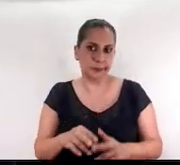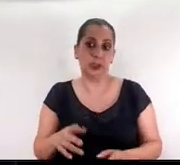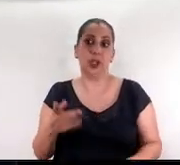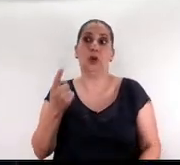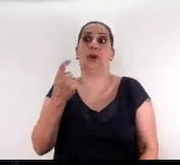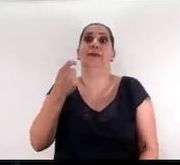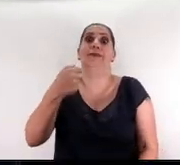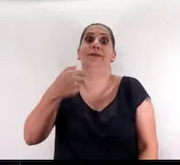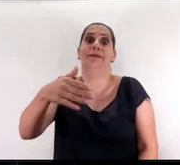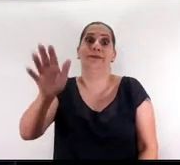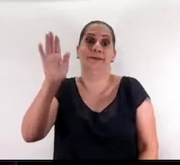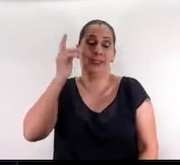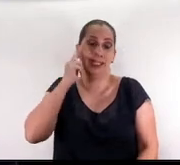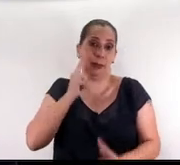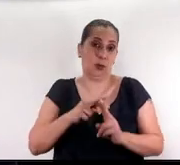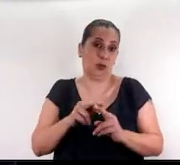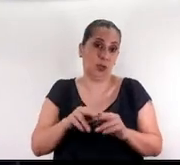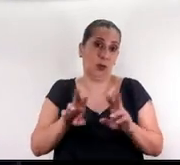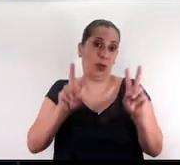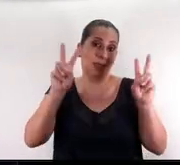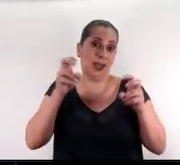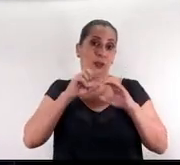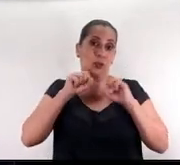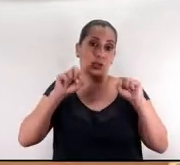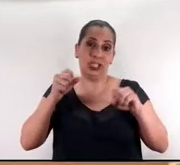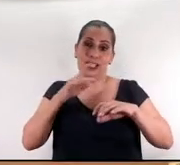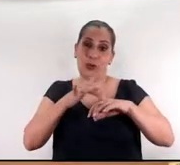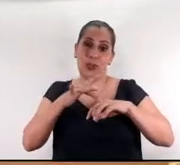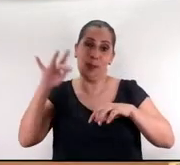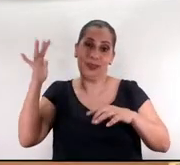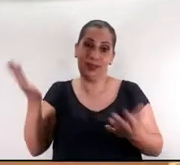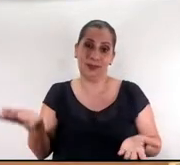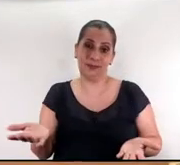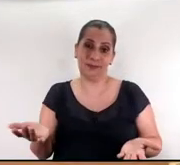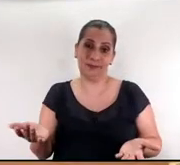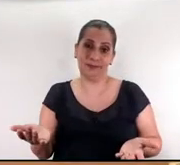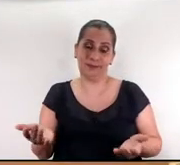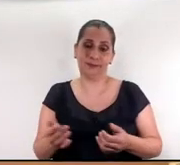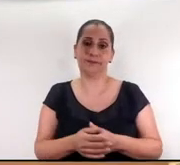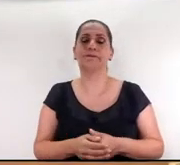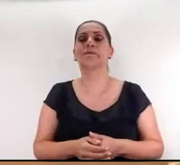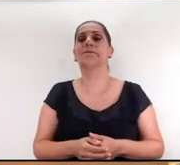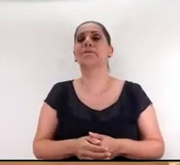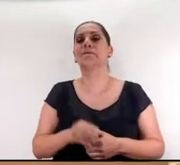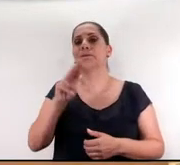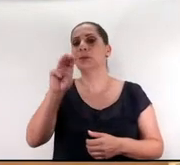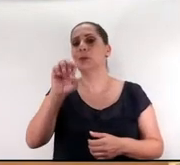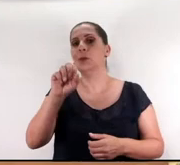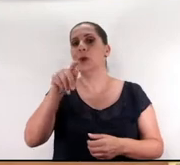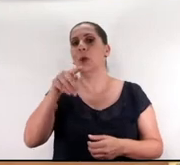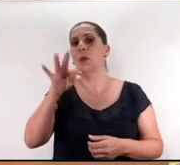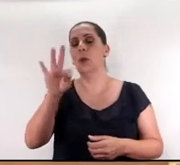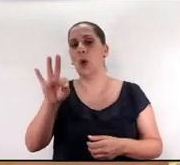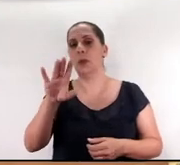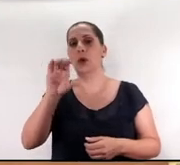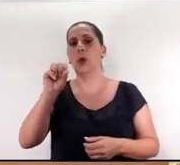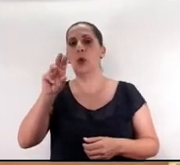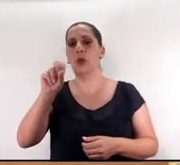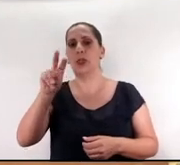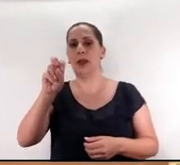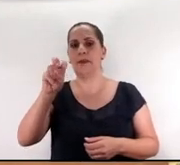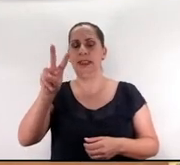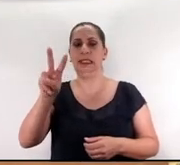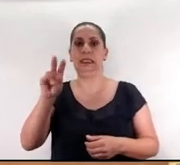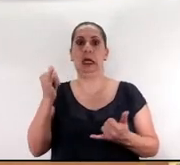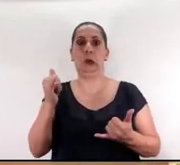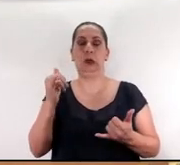falte por conocer del caso Cochinilla o del caso Diamante. Mopi Conavi, en una tormenta en este momento, don